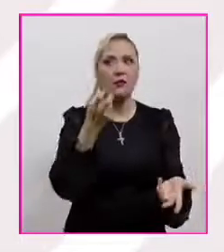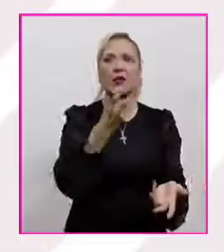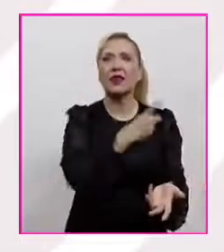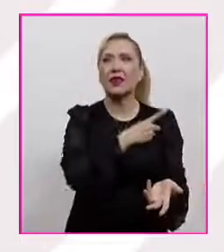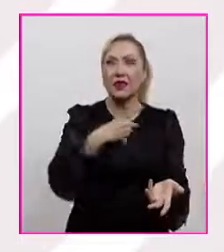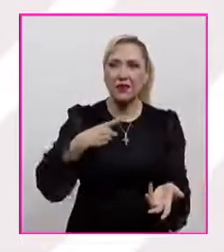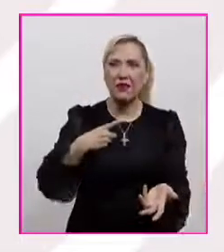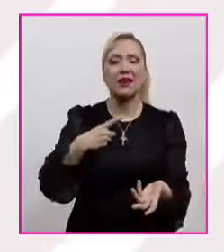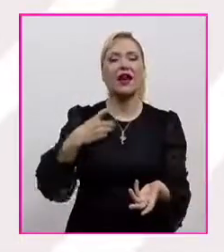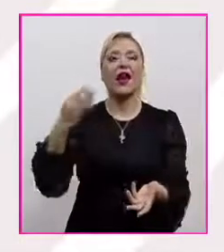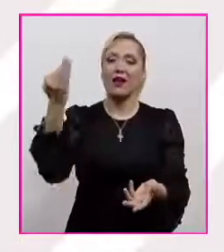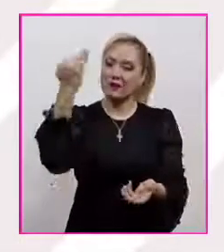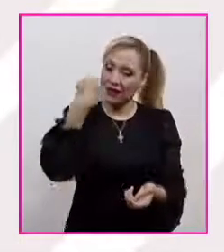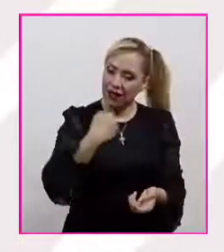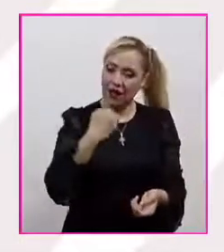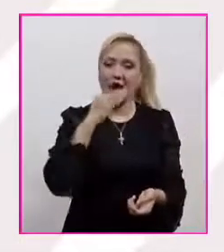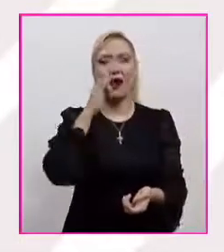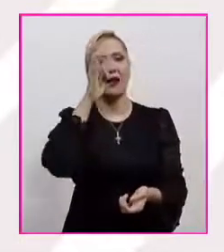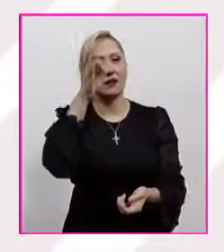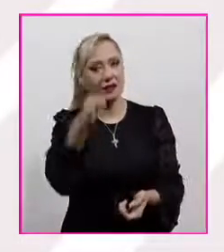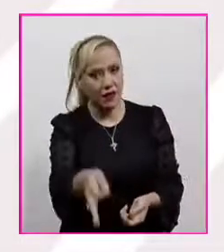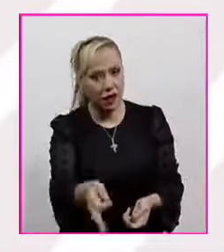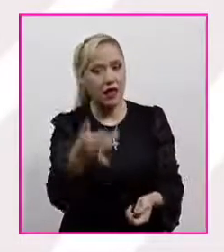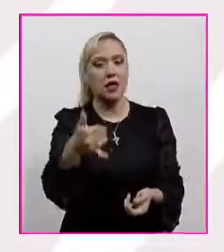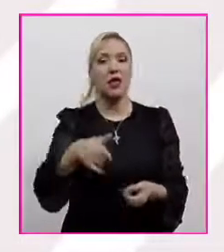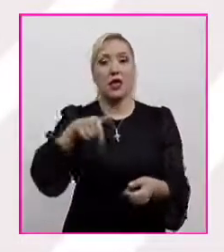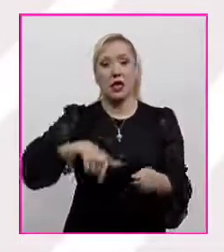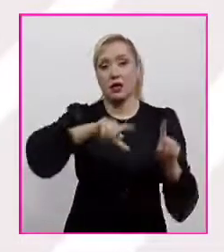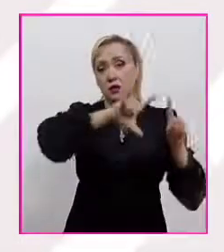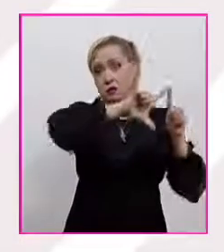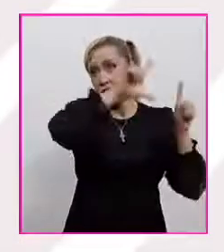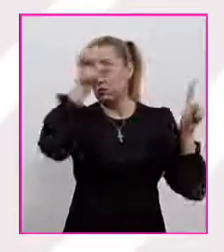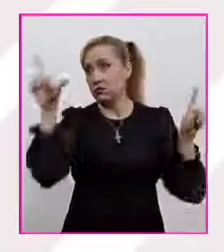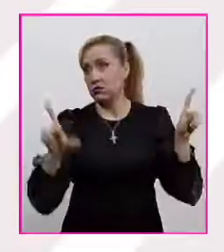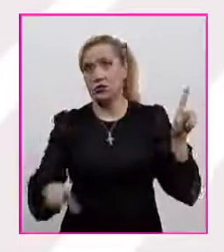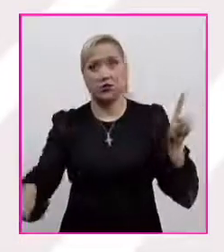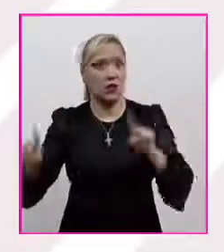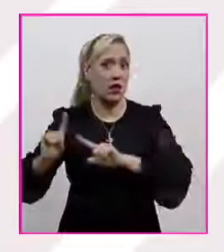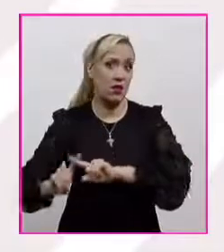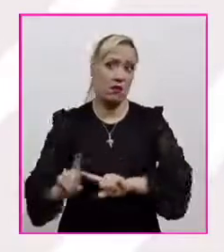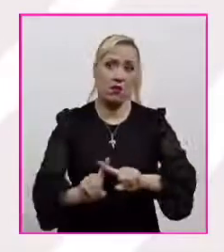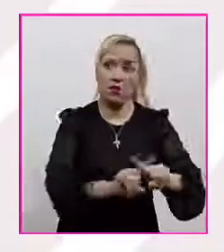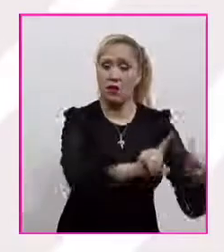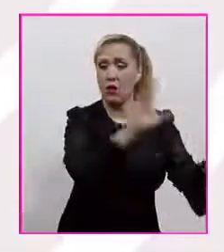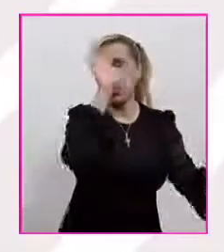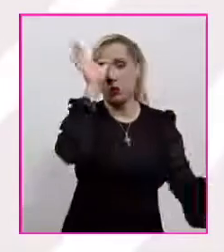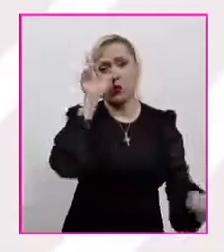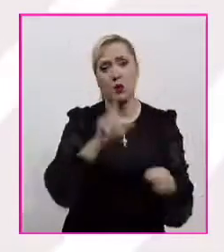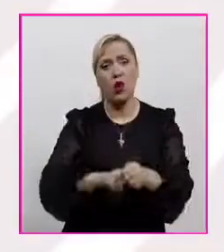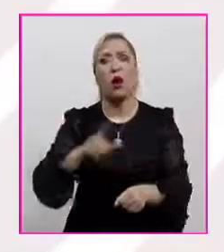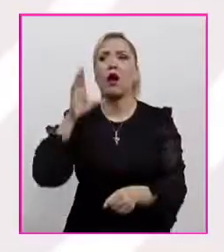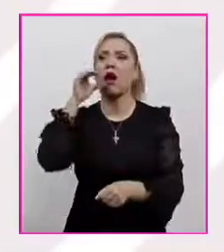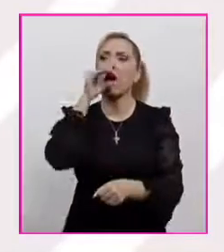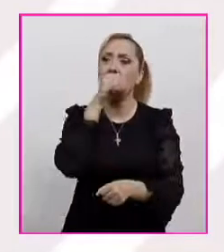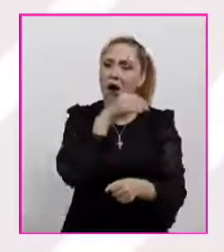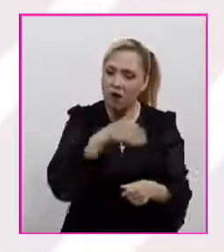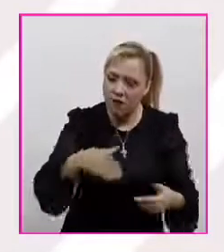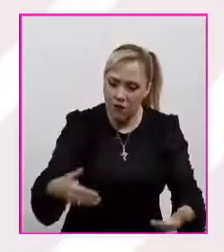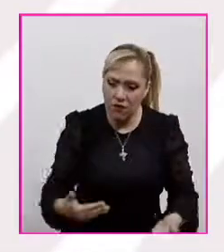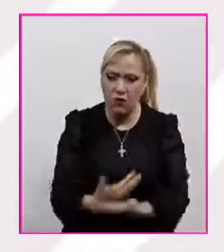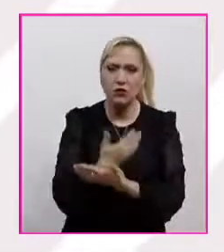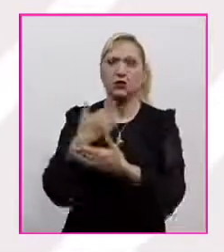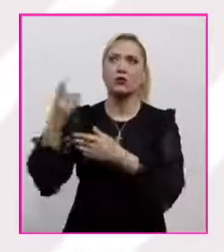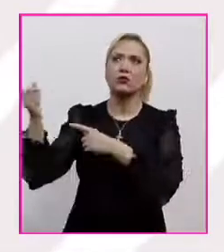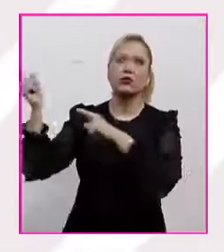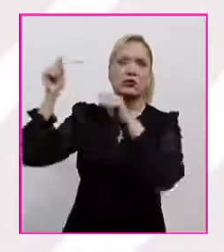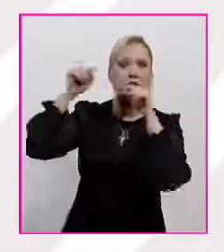que aceptarnos como una nación multicultural, como es lo que somos. Siempre hemos tenido personas afrodescendientes, hemos tenido mucha